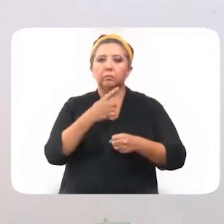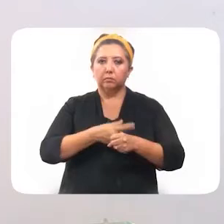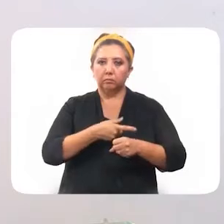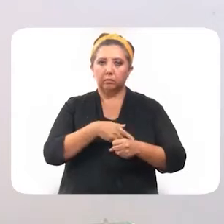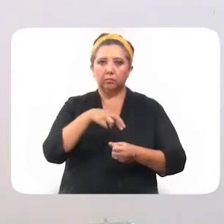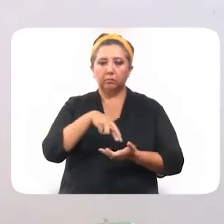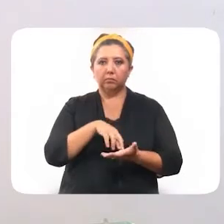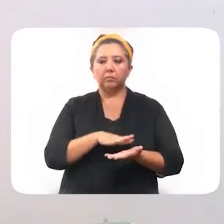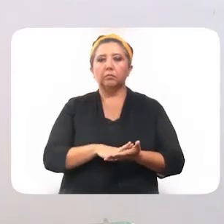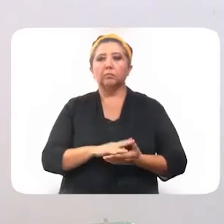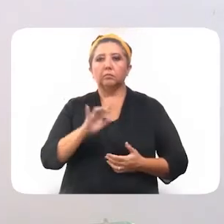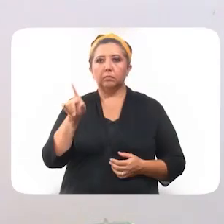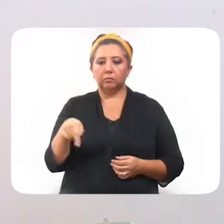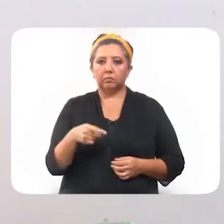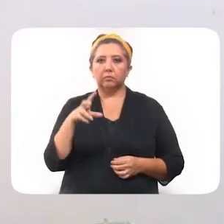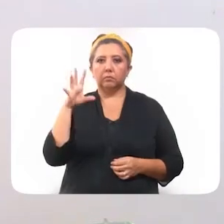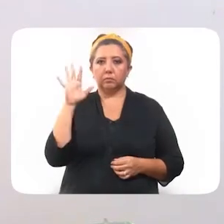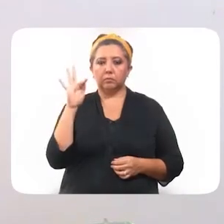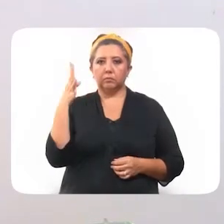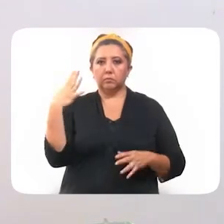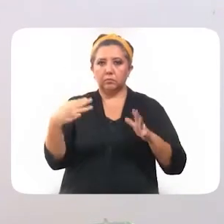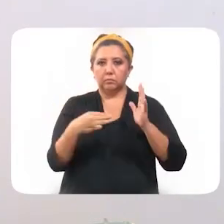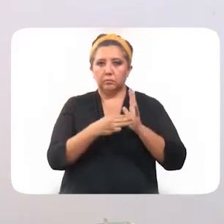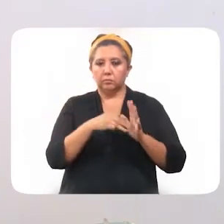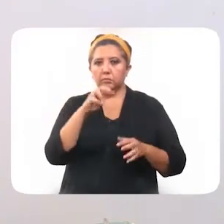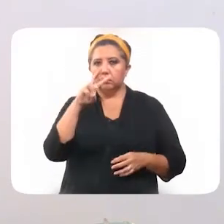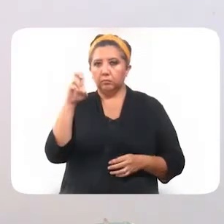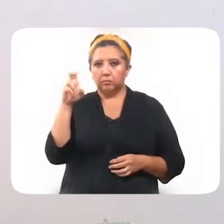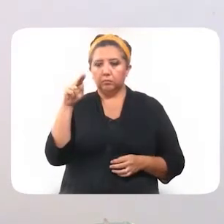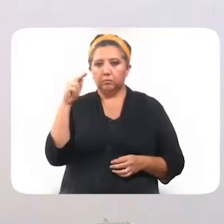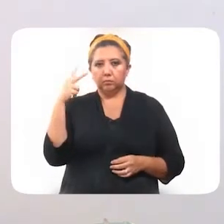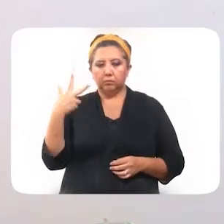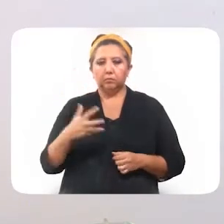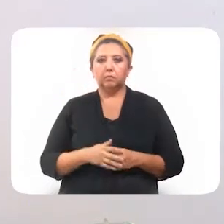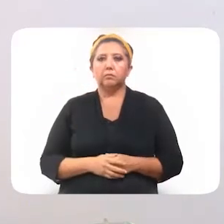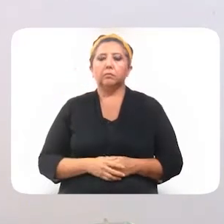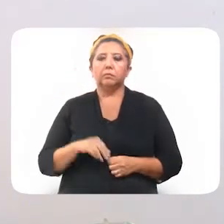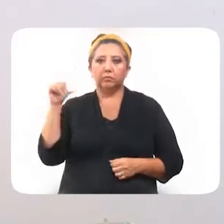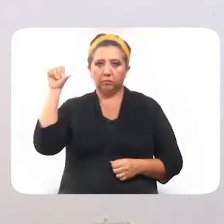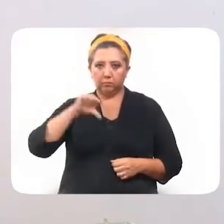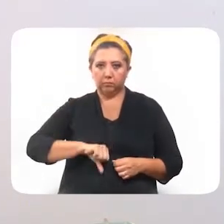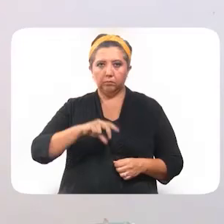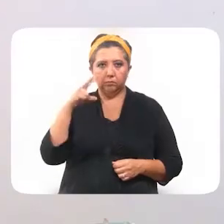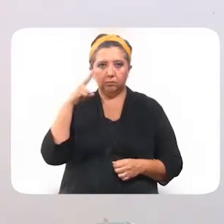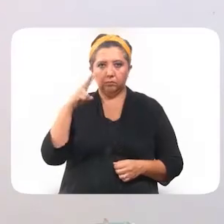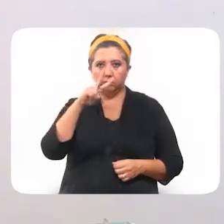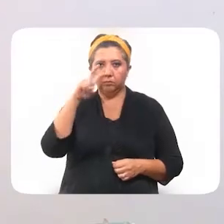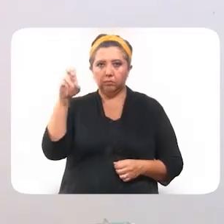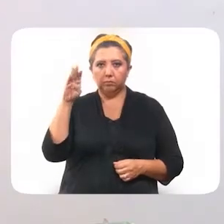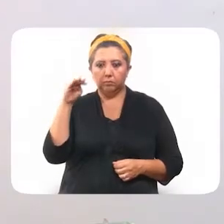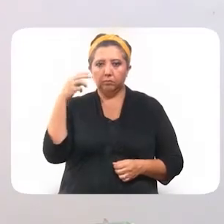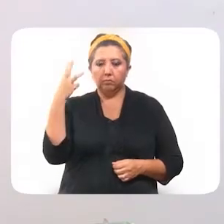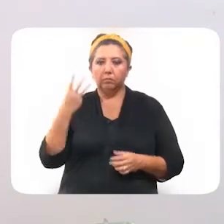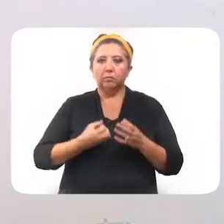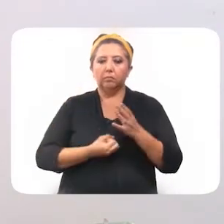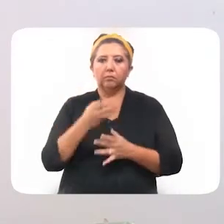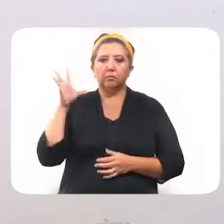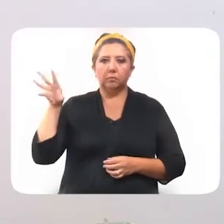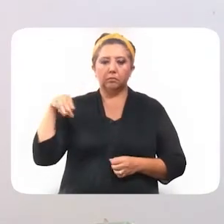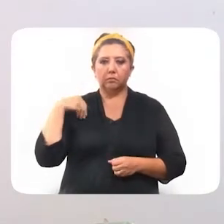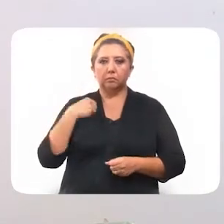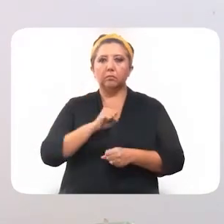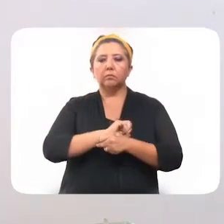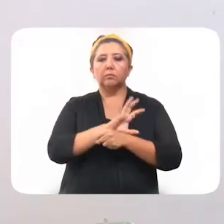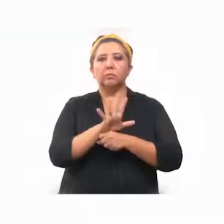de contagios registrados, que es 44.288. Hoy se detectaron 293 nuevos contagios